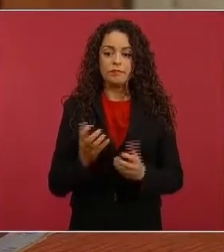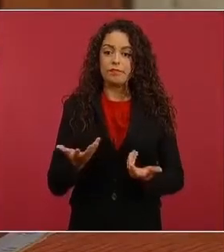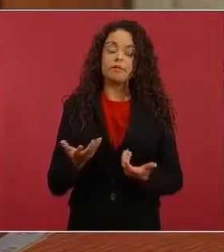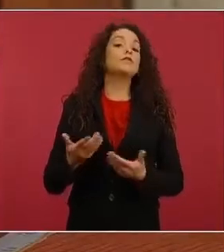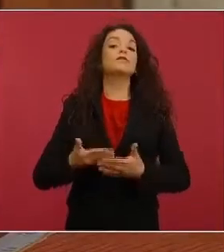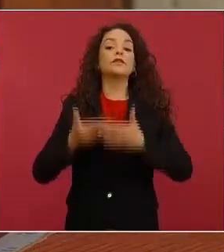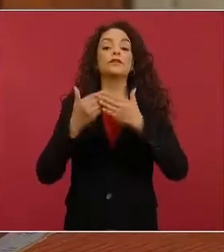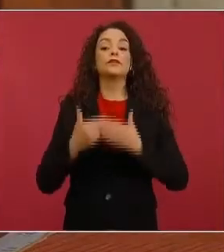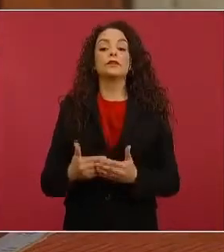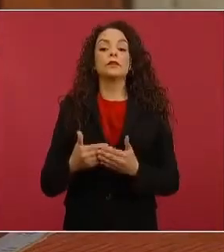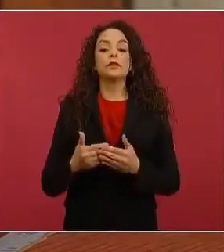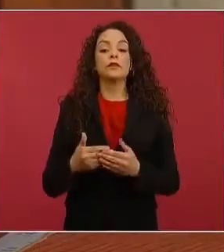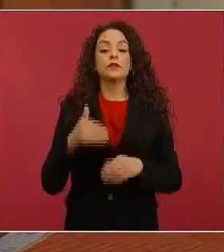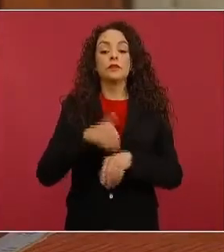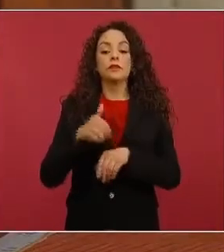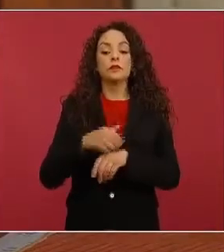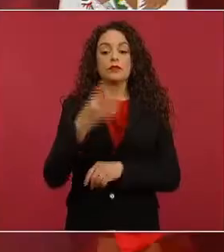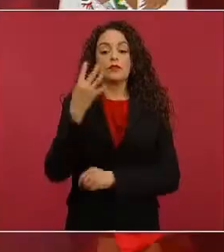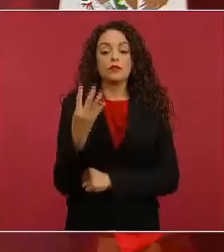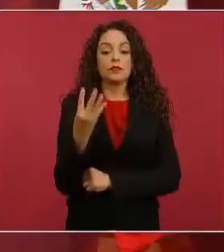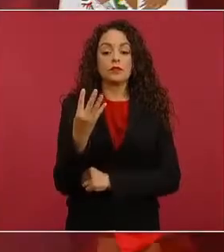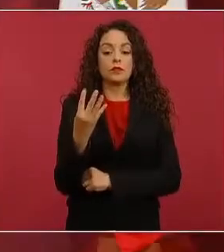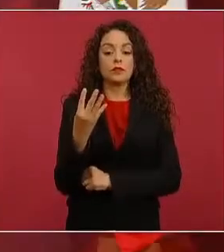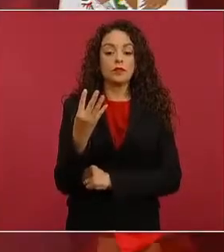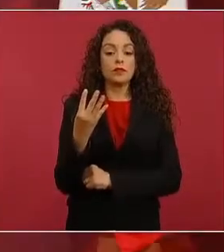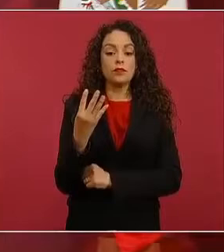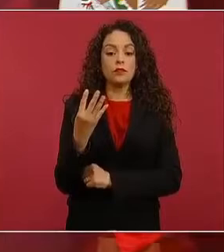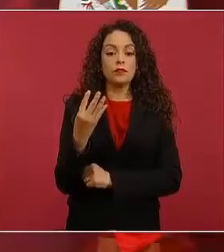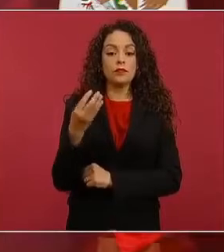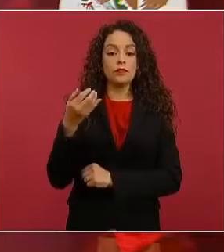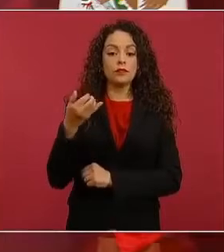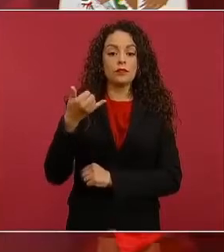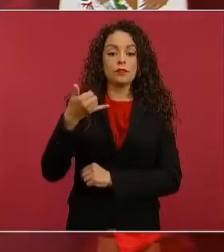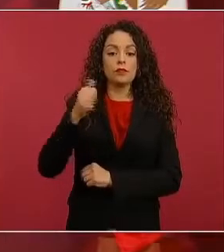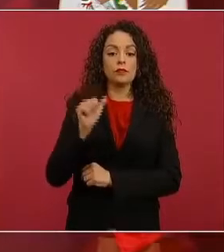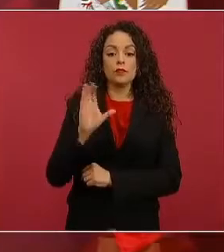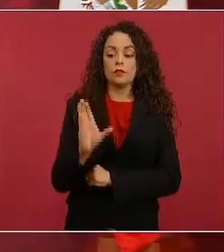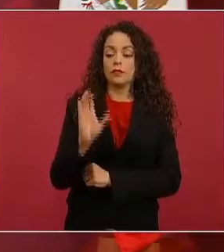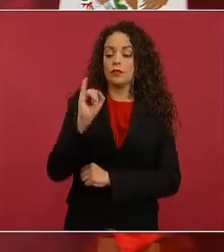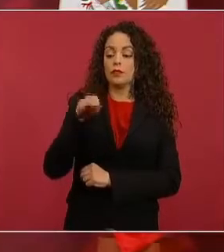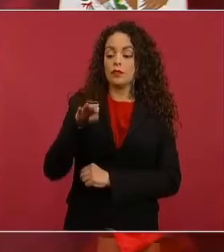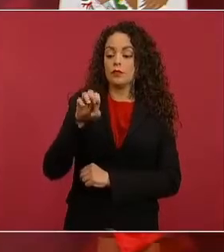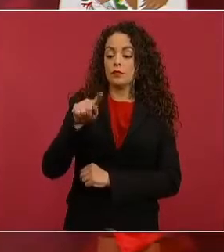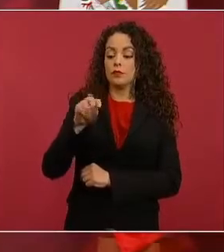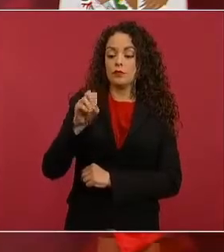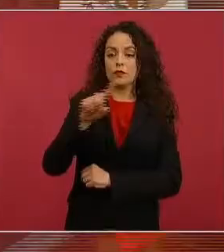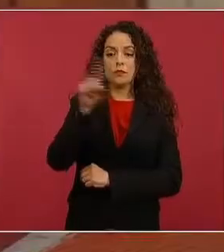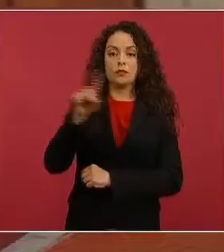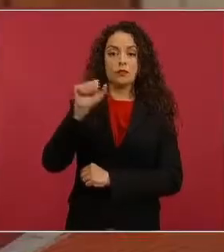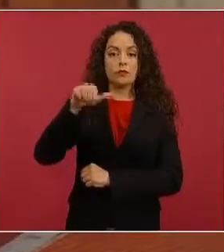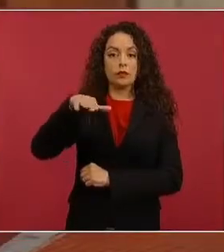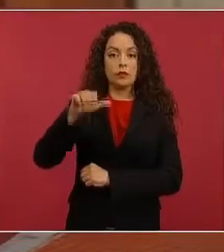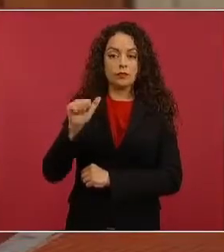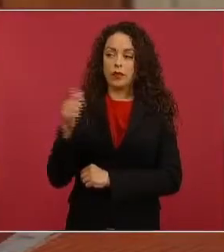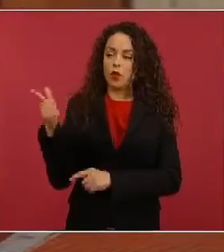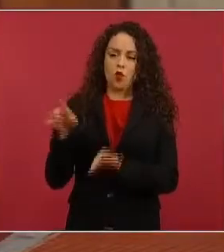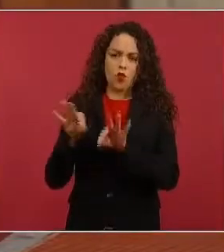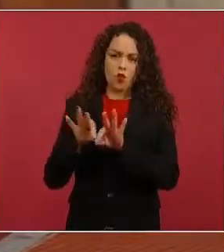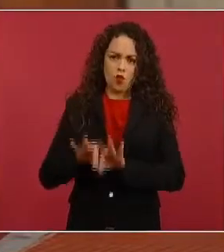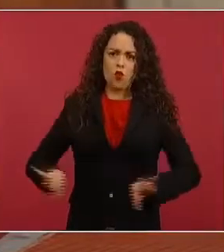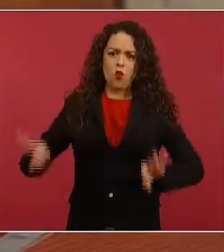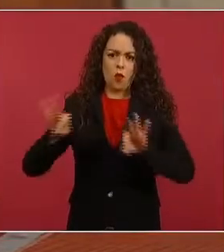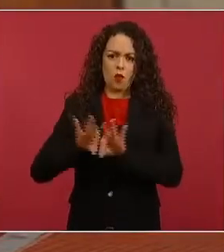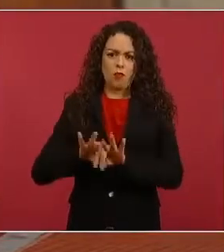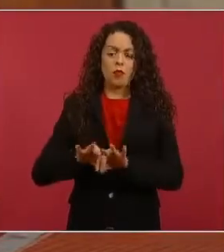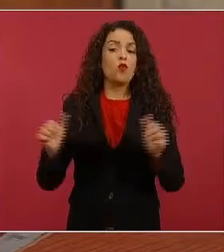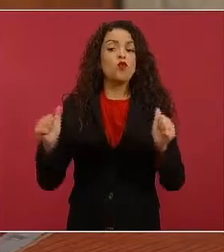Cuatro, que el yacimiento Zama, que es un yacimiento importante, compartido por